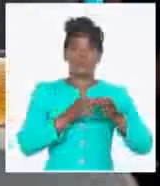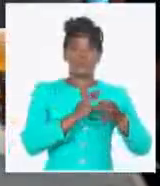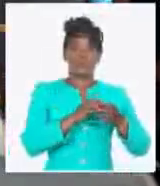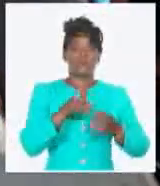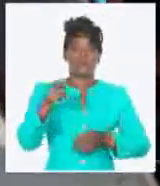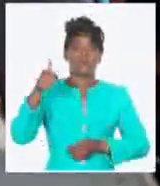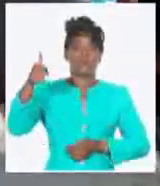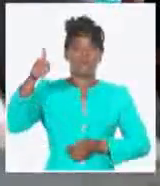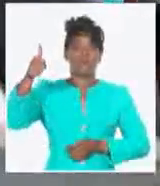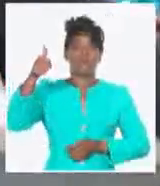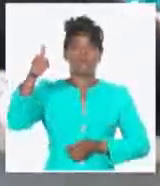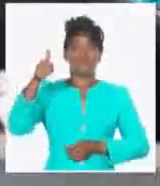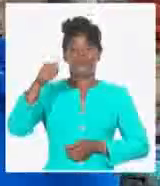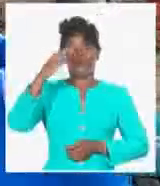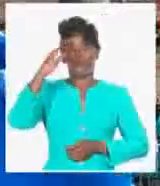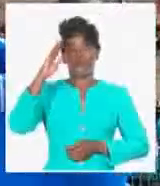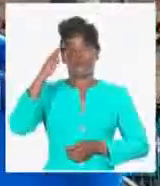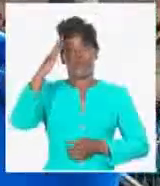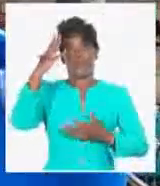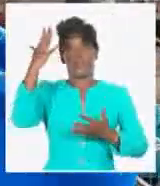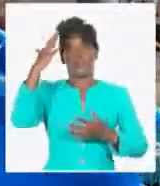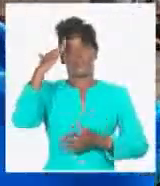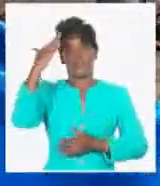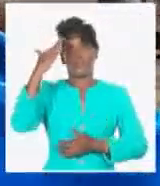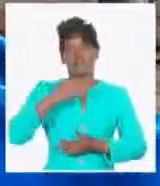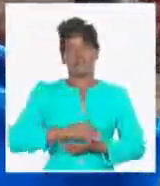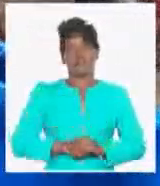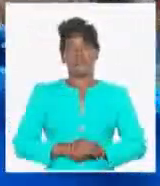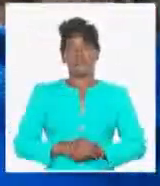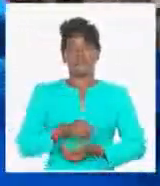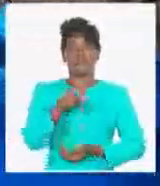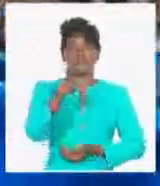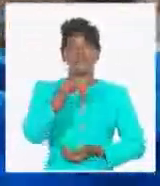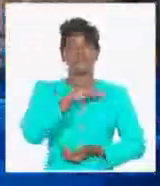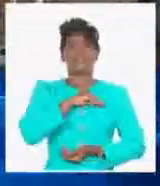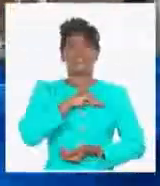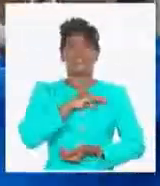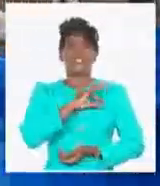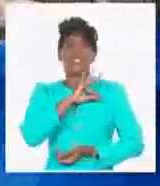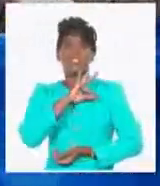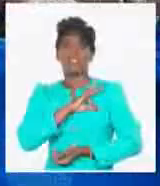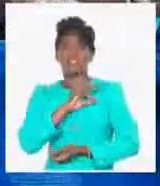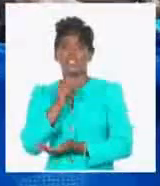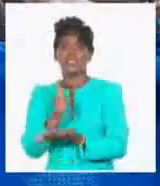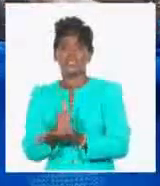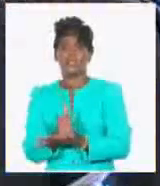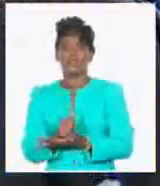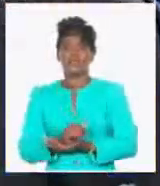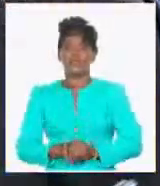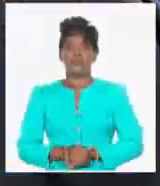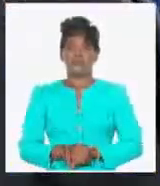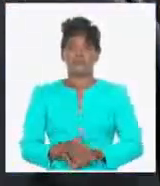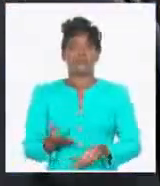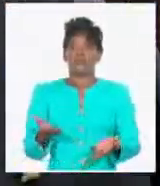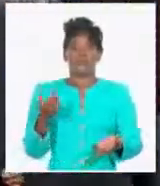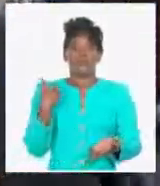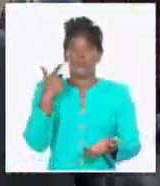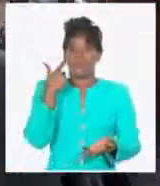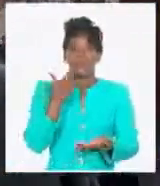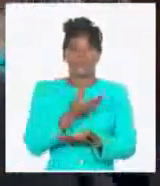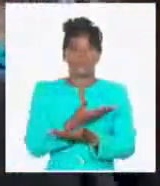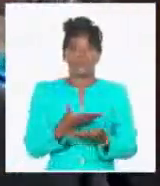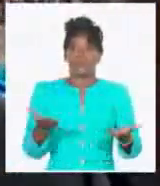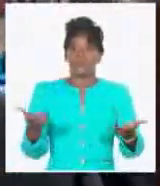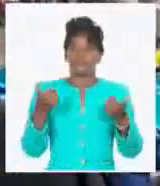2024. Muchas gracias. ¿Qué le ha parecido ser en Chile como sede de estos Juegos? Lo que he visto es muy